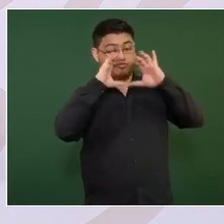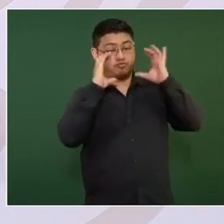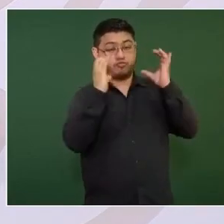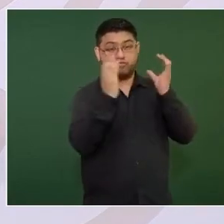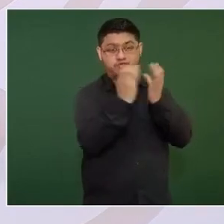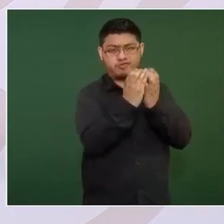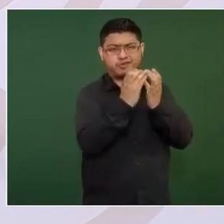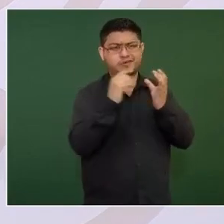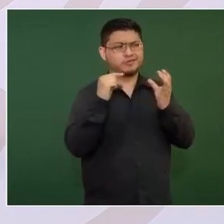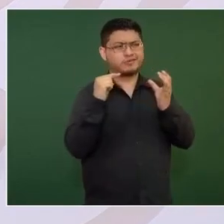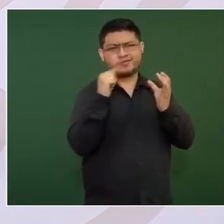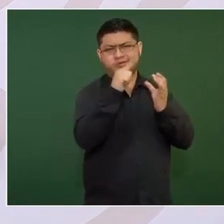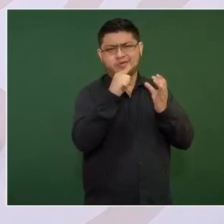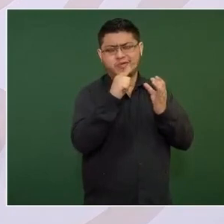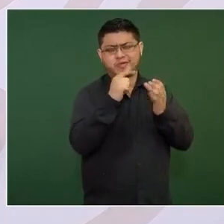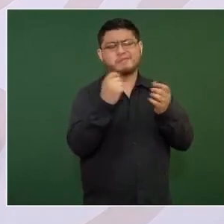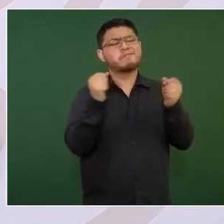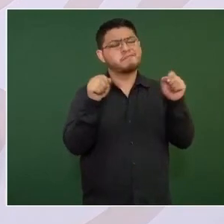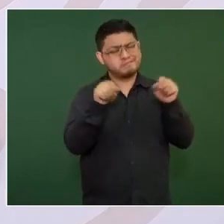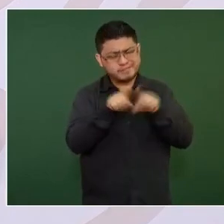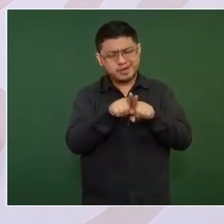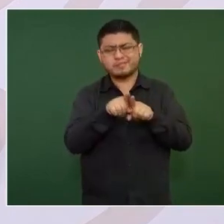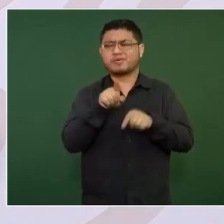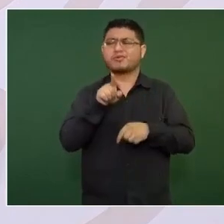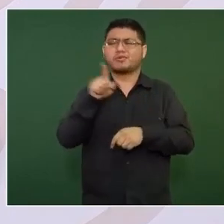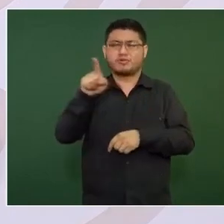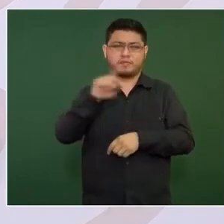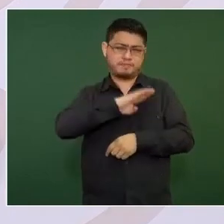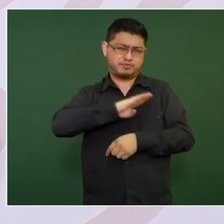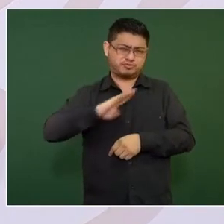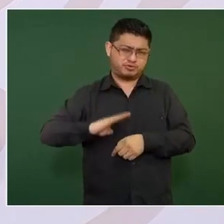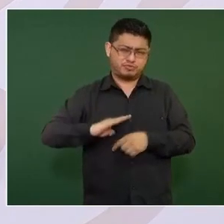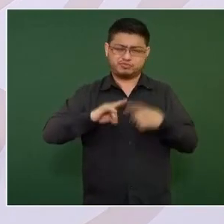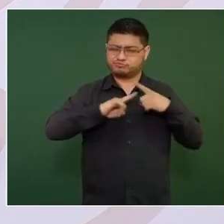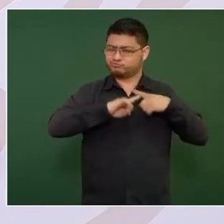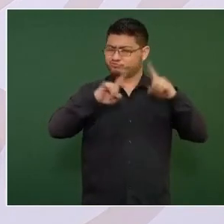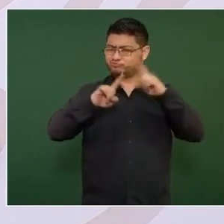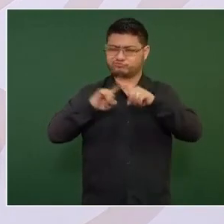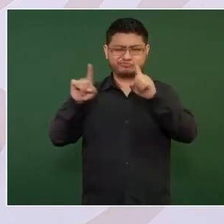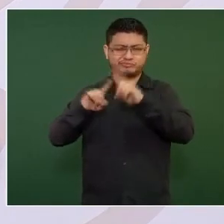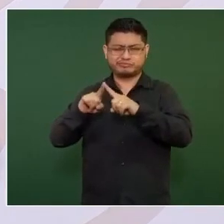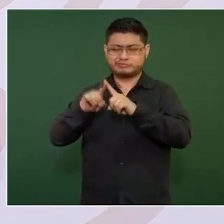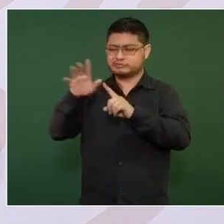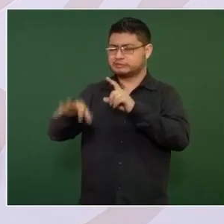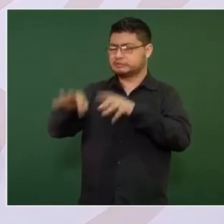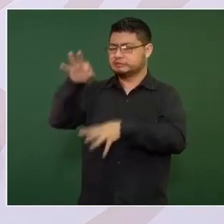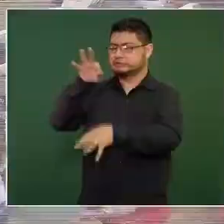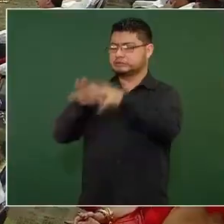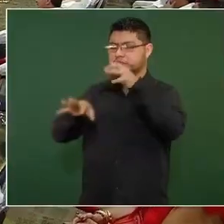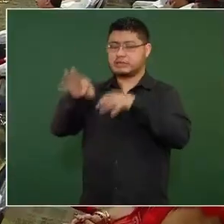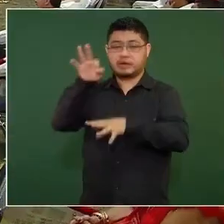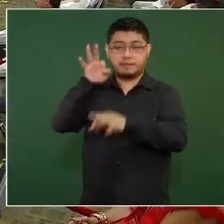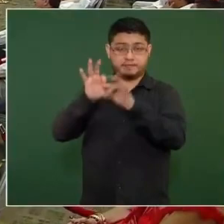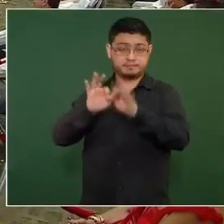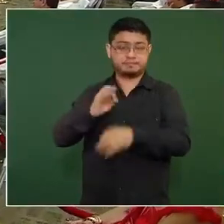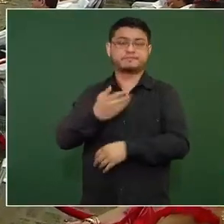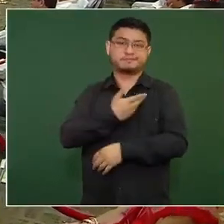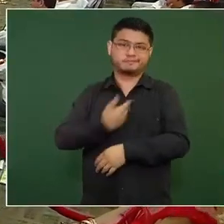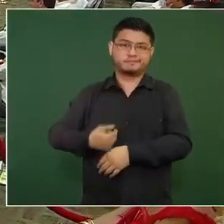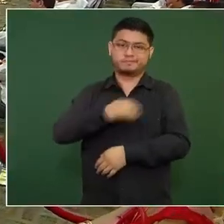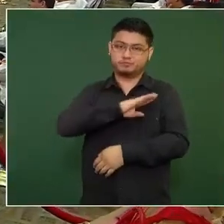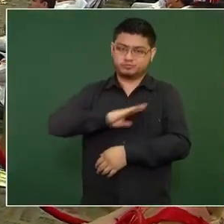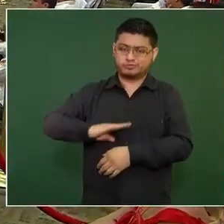más de la mitad de los municipios van también a elegir a presidentes municipales, mujeres y